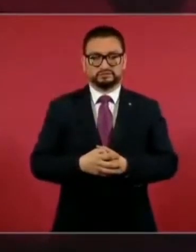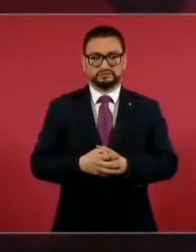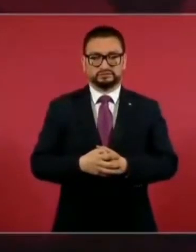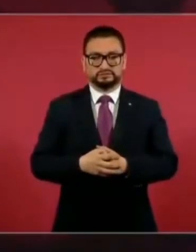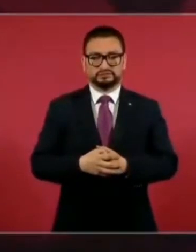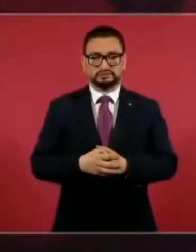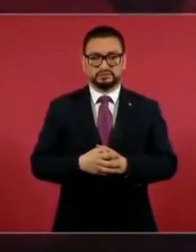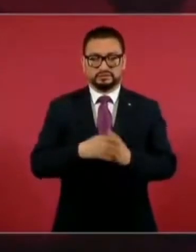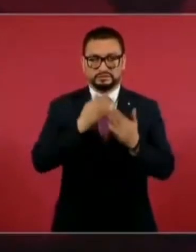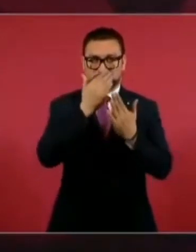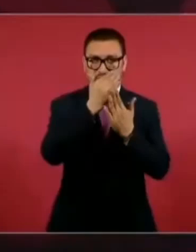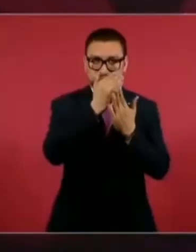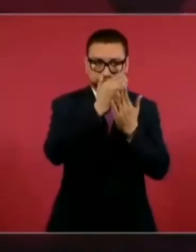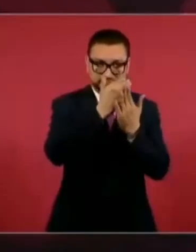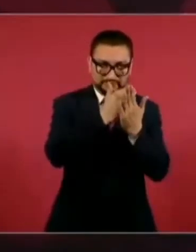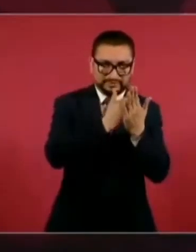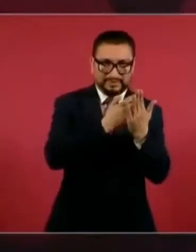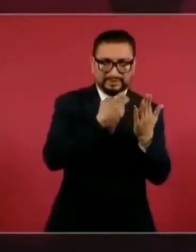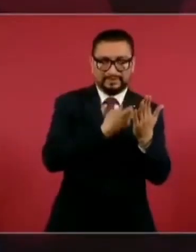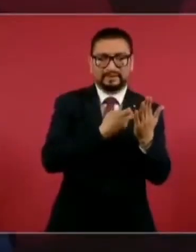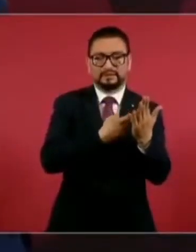en donde en la agenda